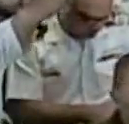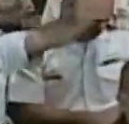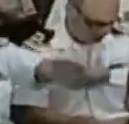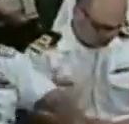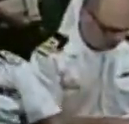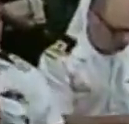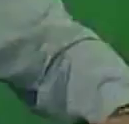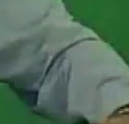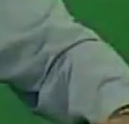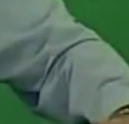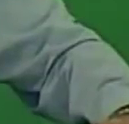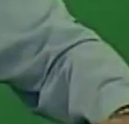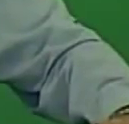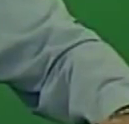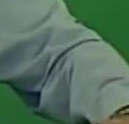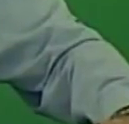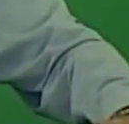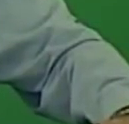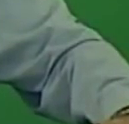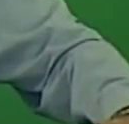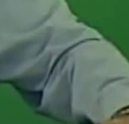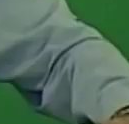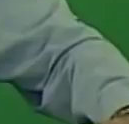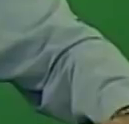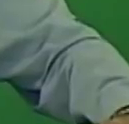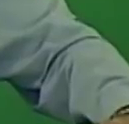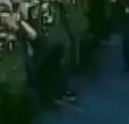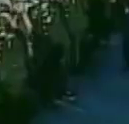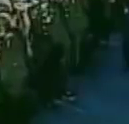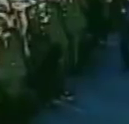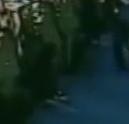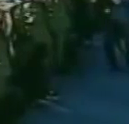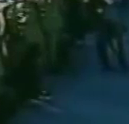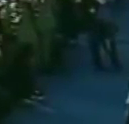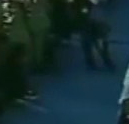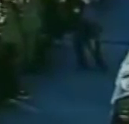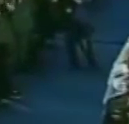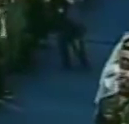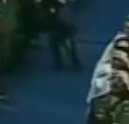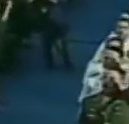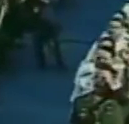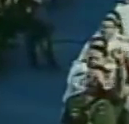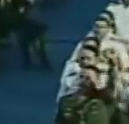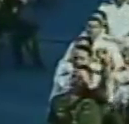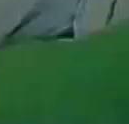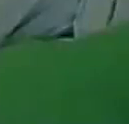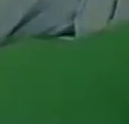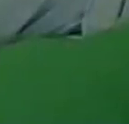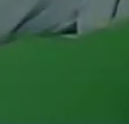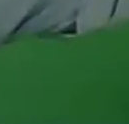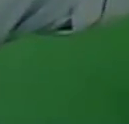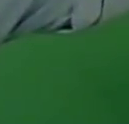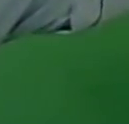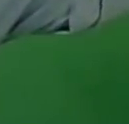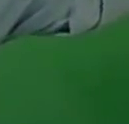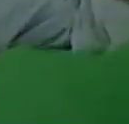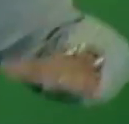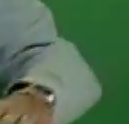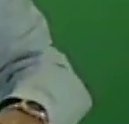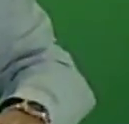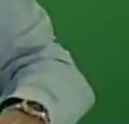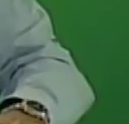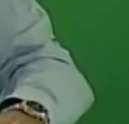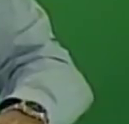sigue! ¡Independencia y patria socialista! ¡Viviremos y venceremos! Buenas tardes, que Dios los